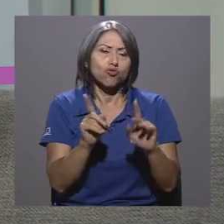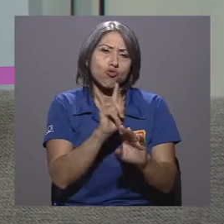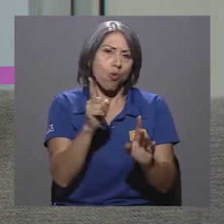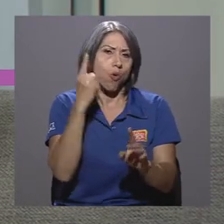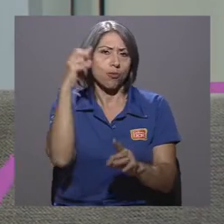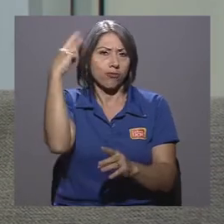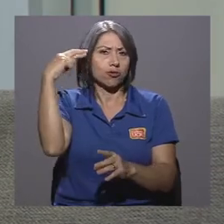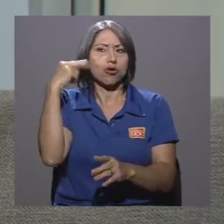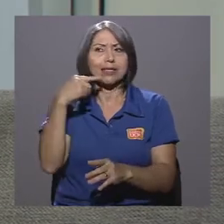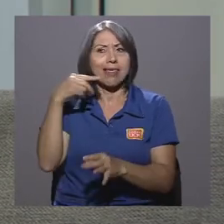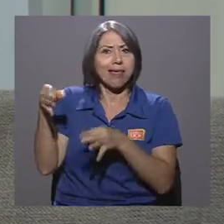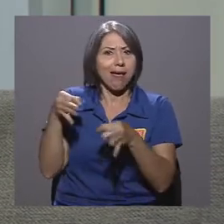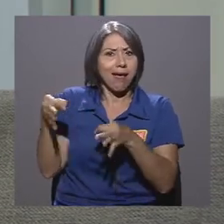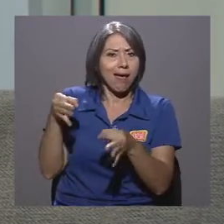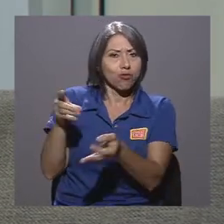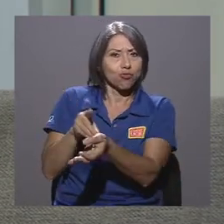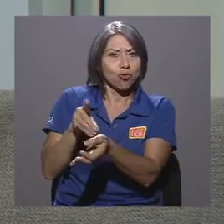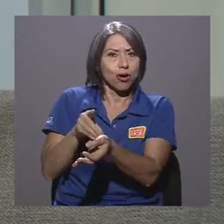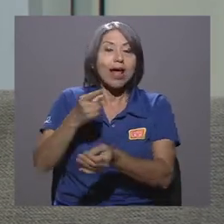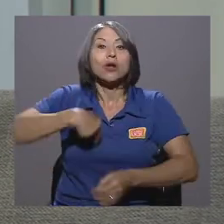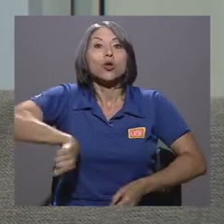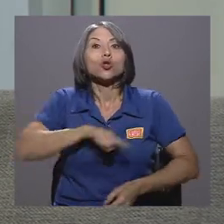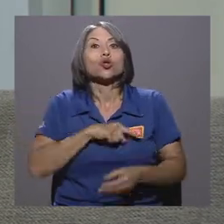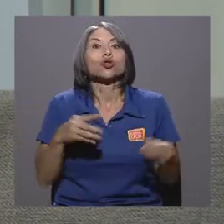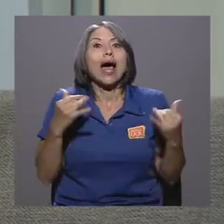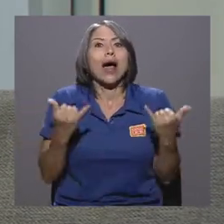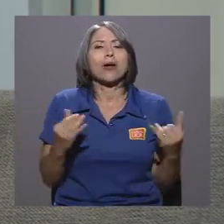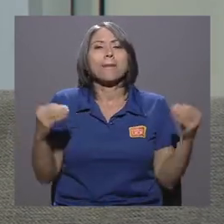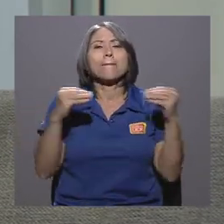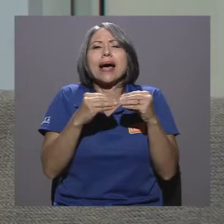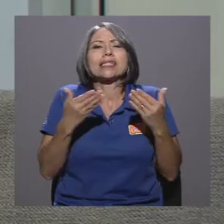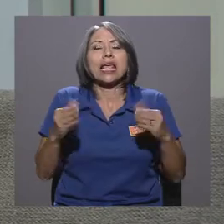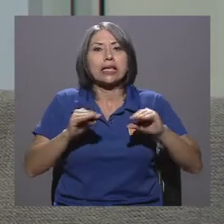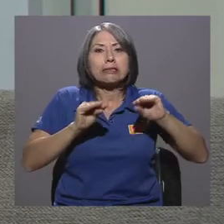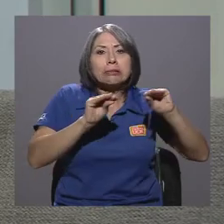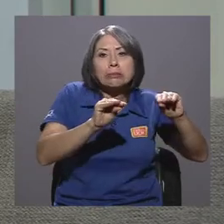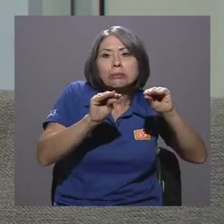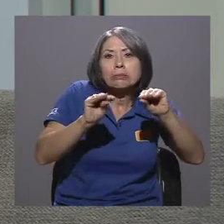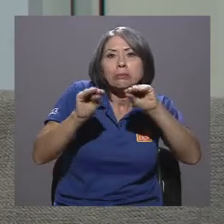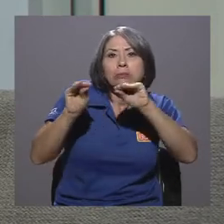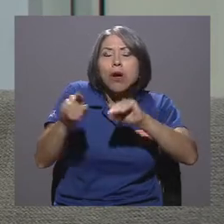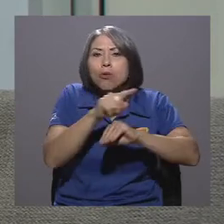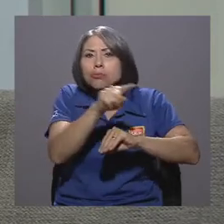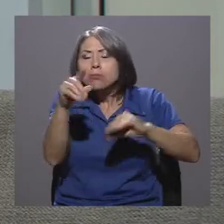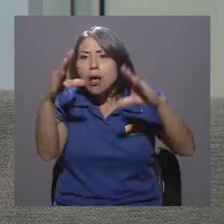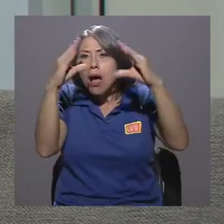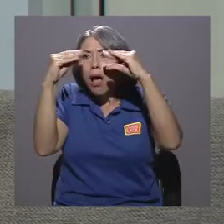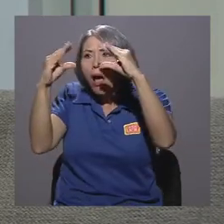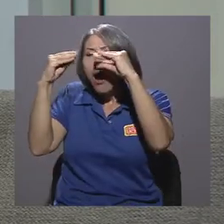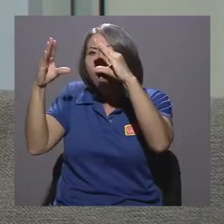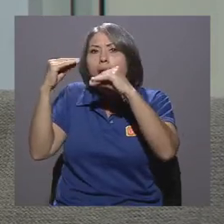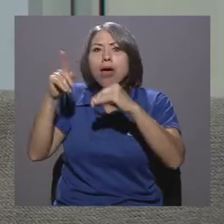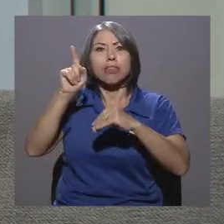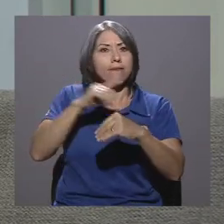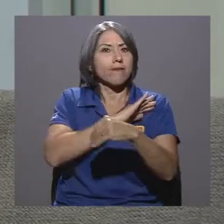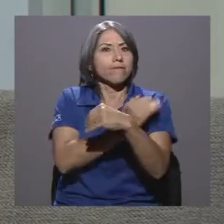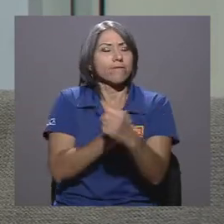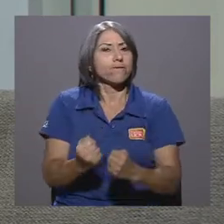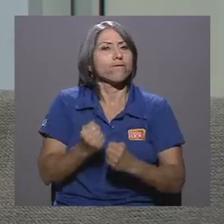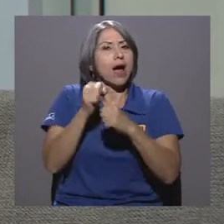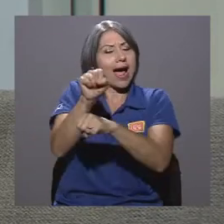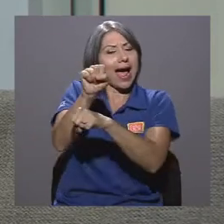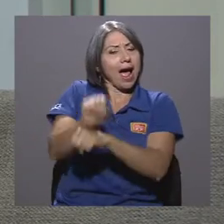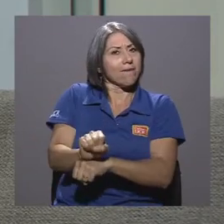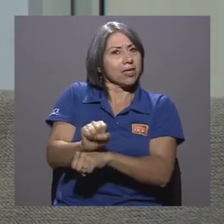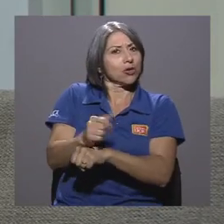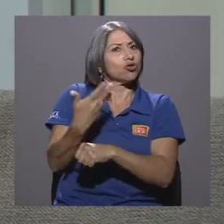contrario, nos hemos abocado más a las medidas de educación, fortalecer hábitos que deberían de ser hábitos en salud que ya estén interiorizados,